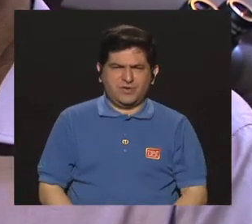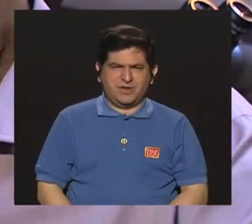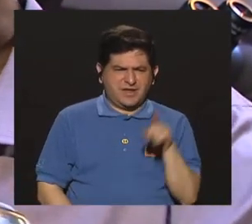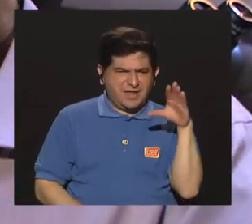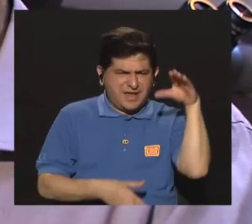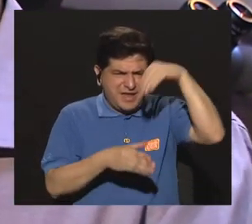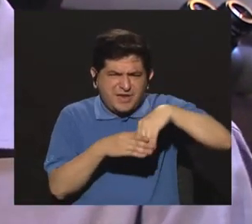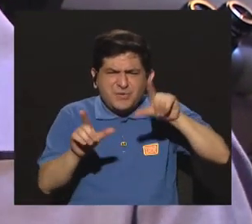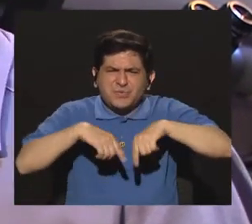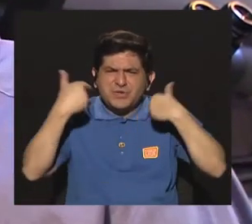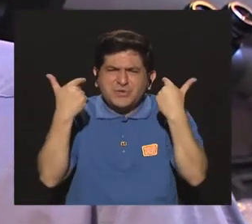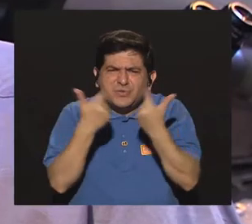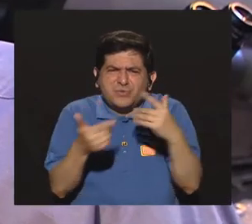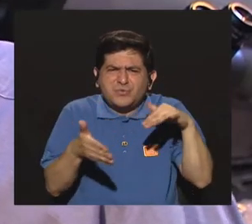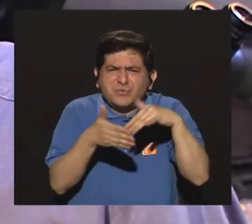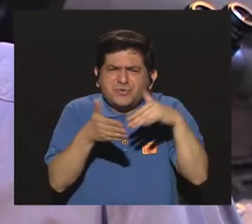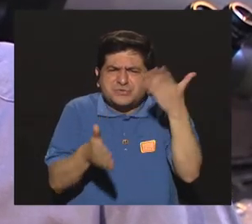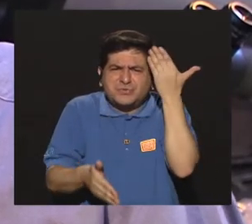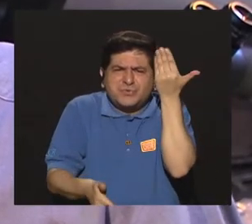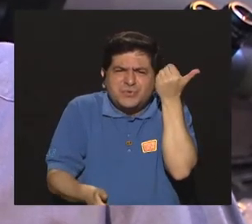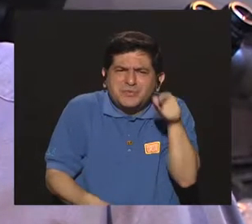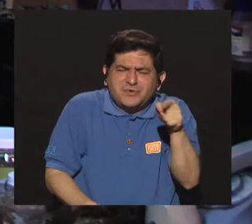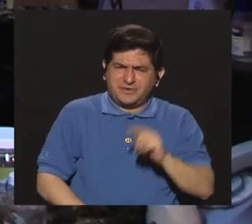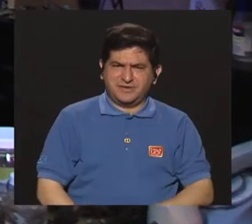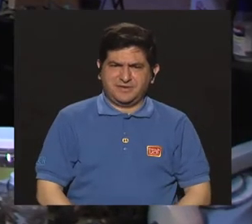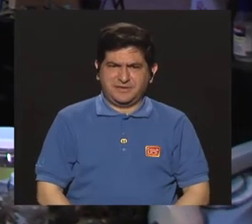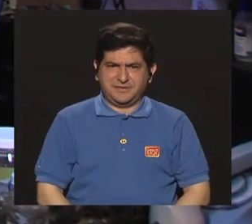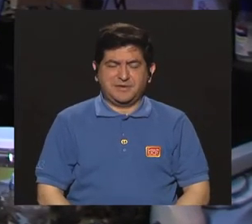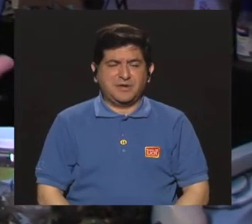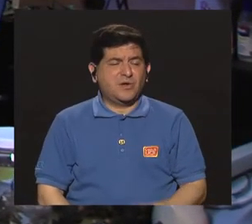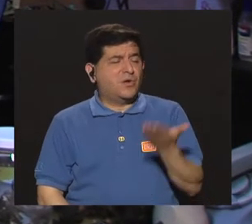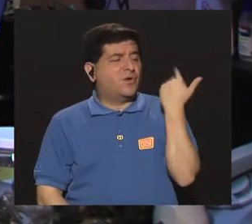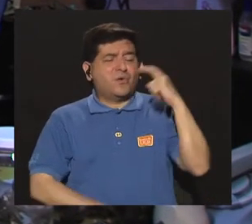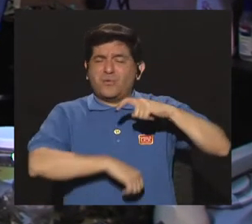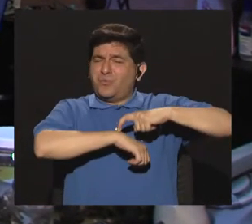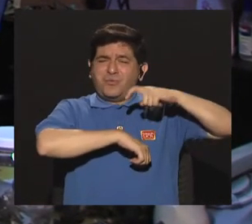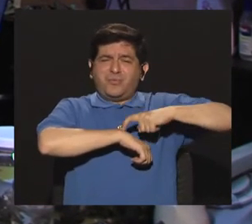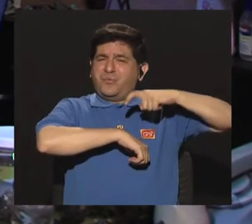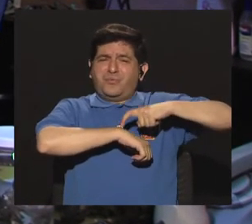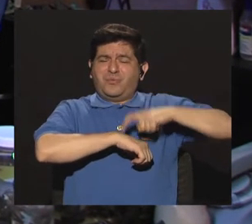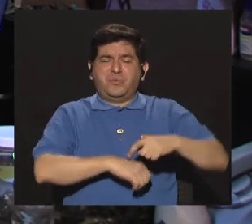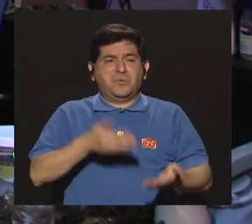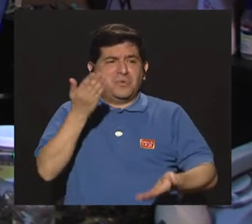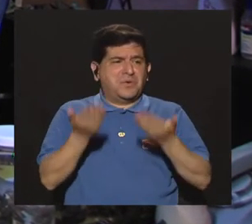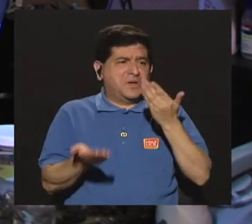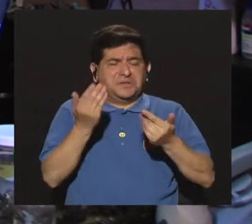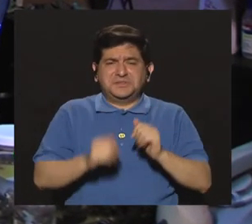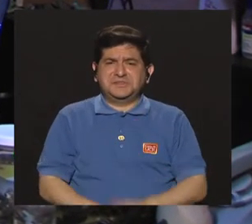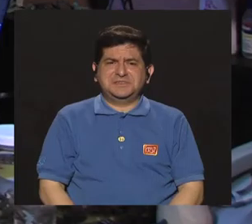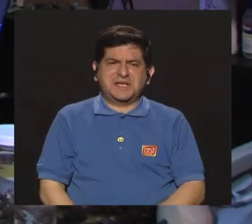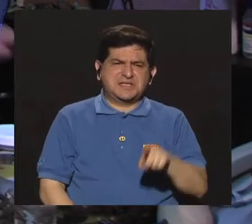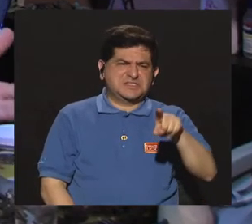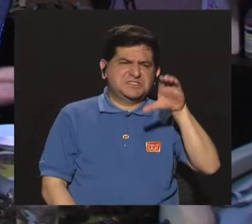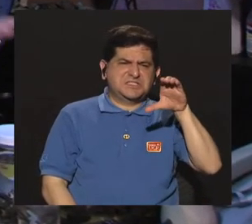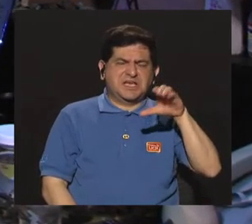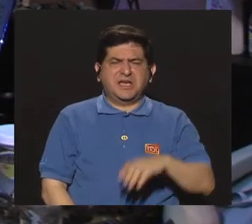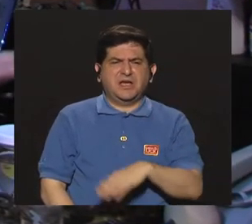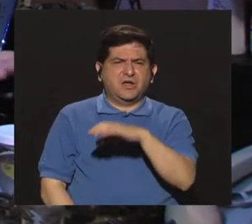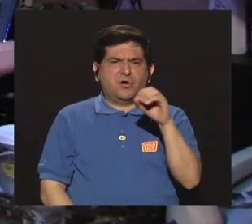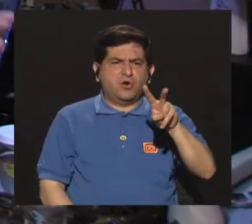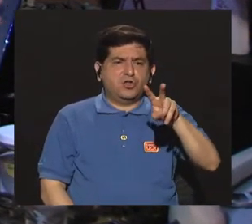como un grupo de estudio es interesante bueno durante mucho tiempo estamos hablando de los 100 100